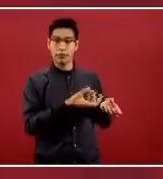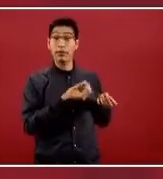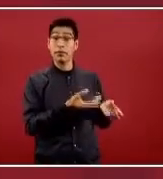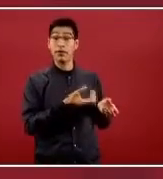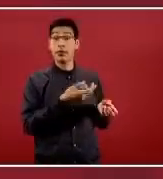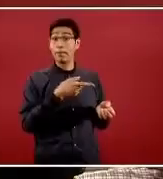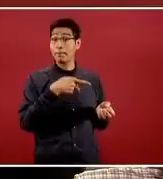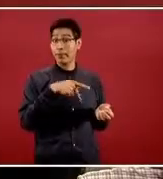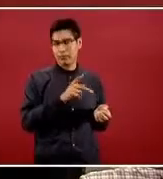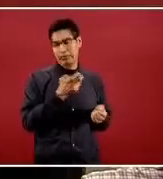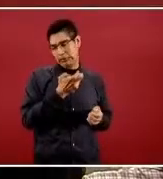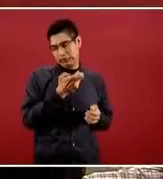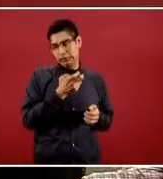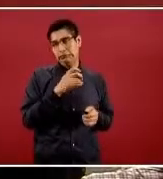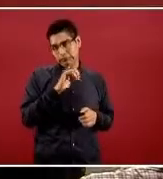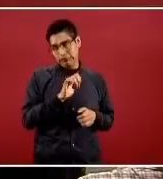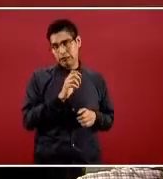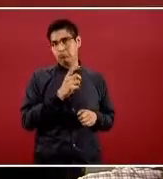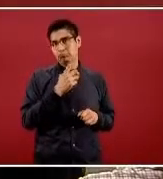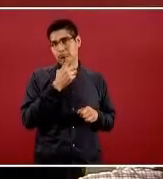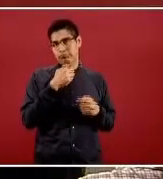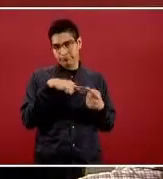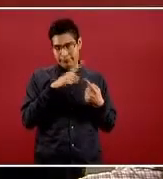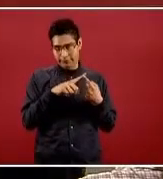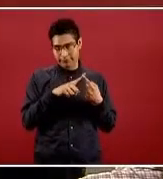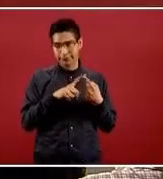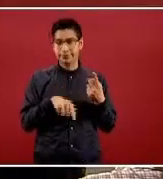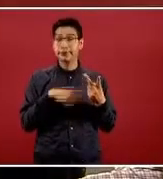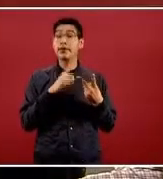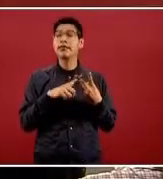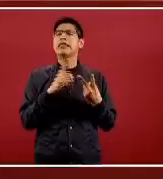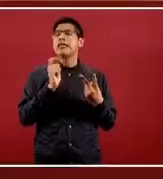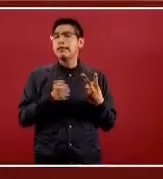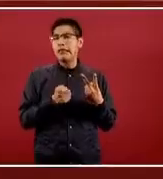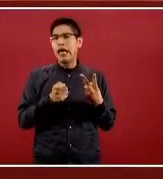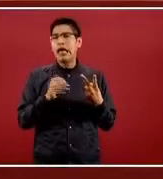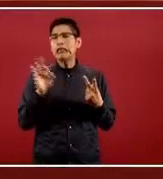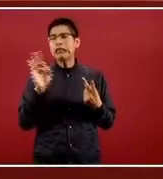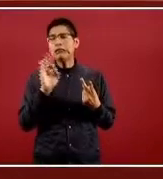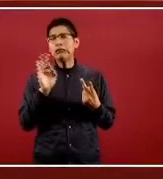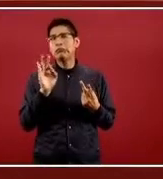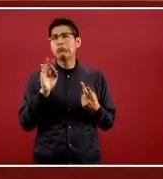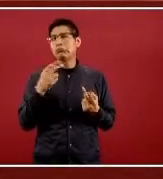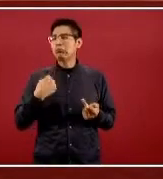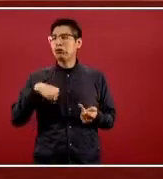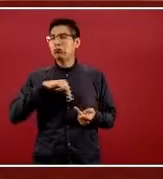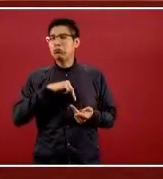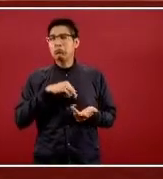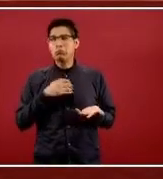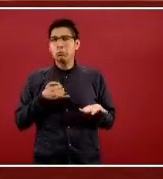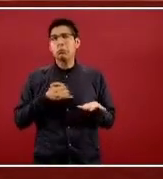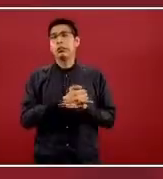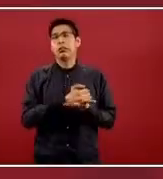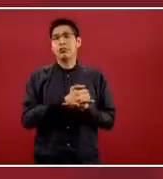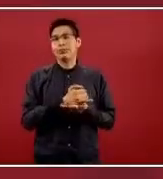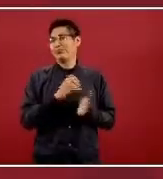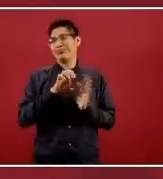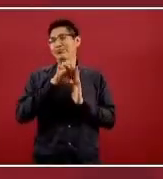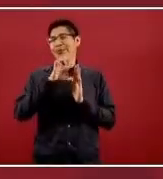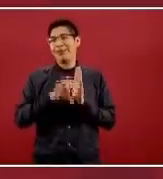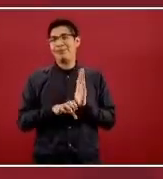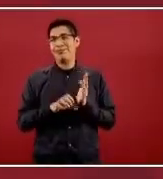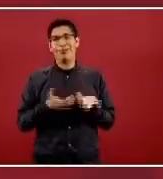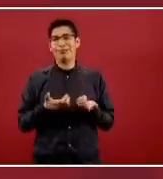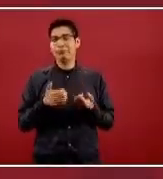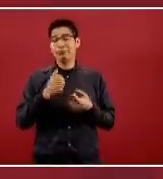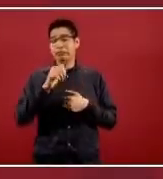es la fase 1. La etapa 2 es cuando se toman decisiones, por ejemplo, de posponer cirugías. Pongo el